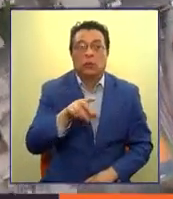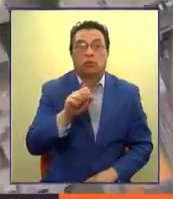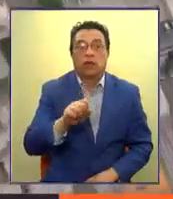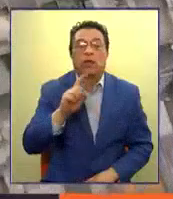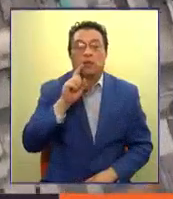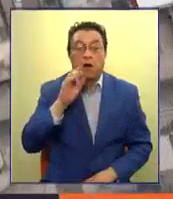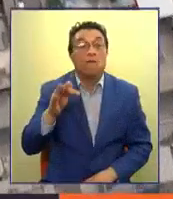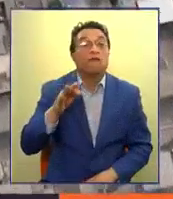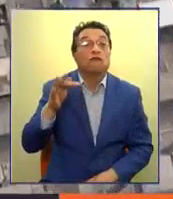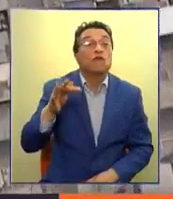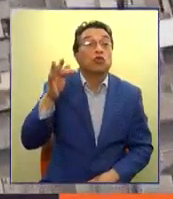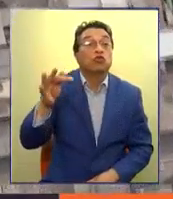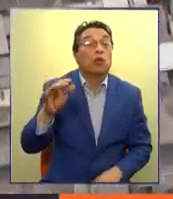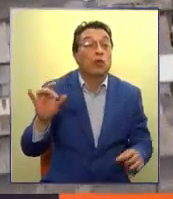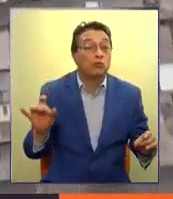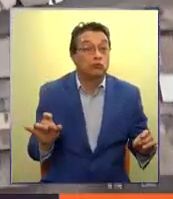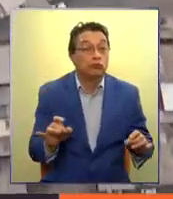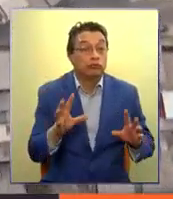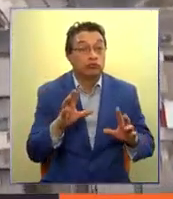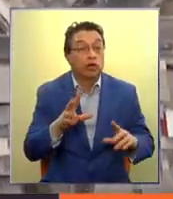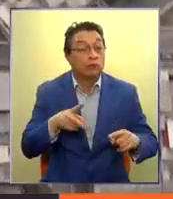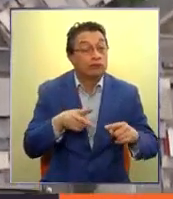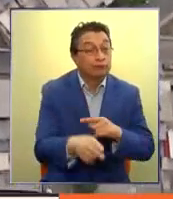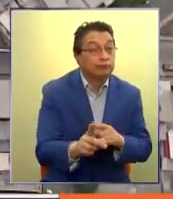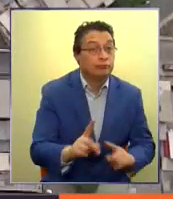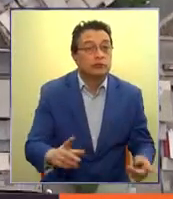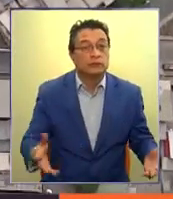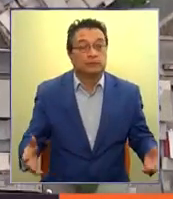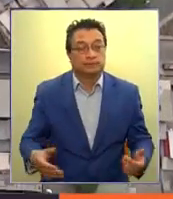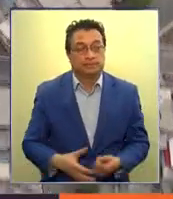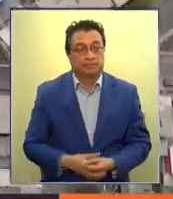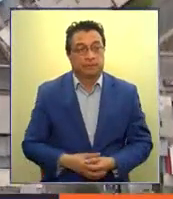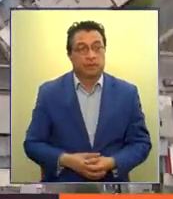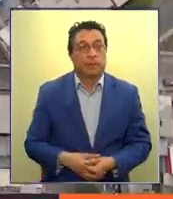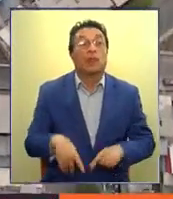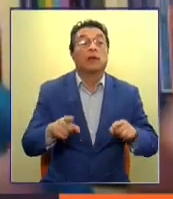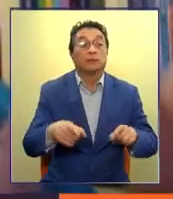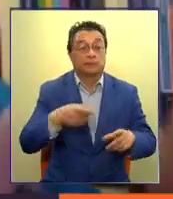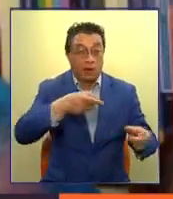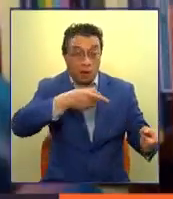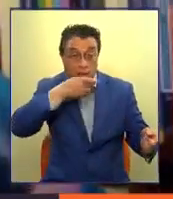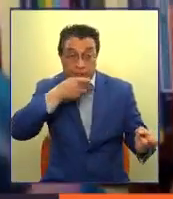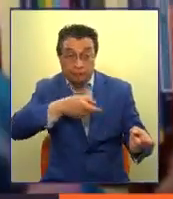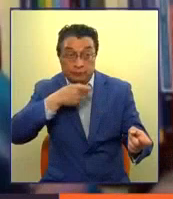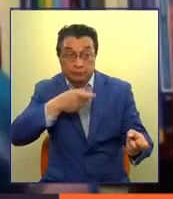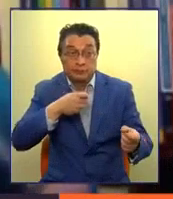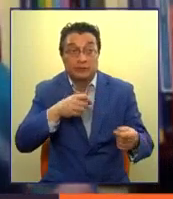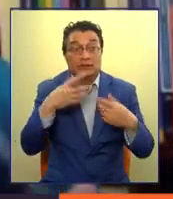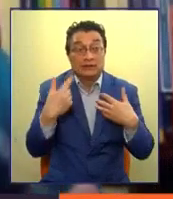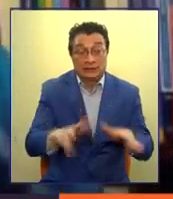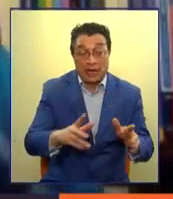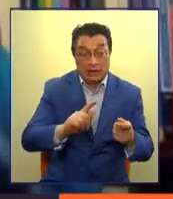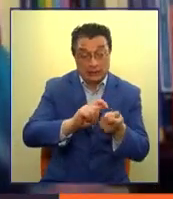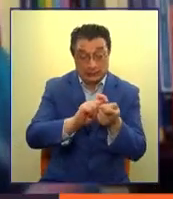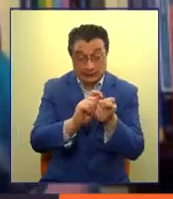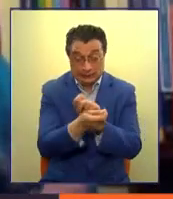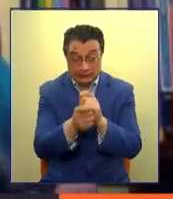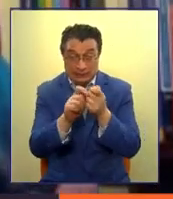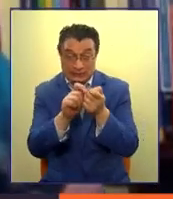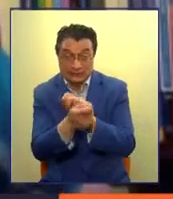el futuro si es que no le ponemos atajo. Yo diría que entre armas adaptadas y